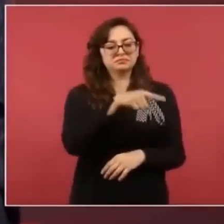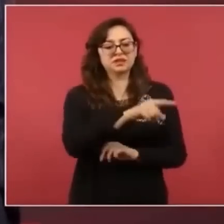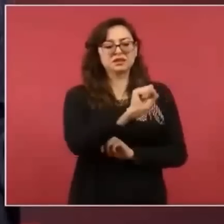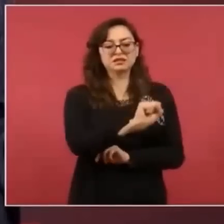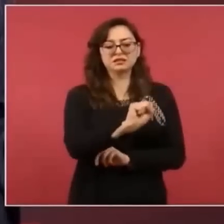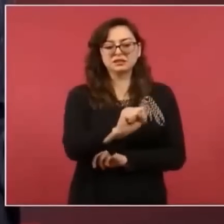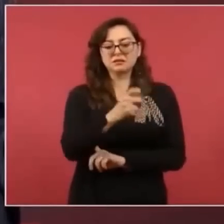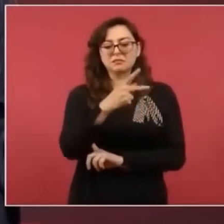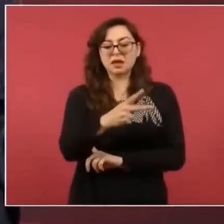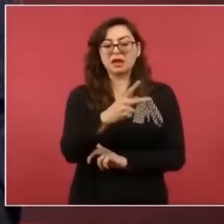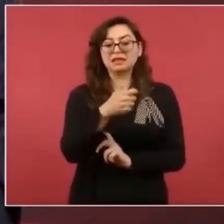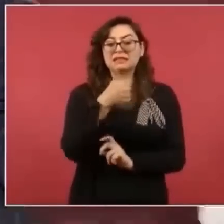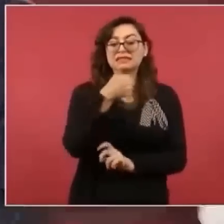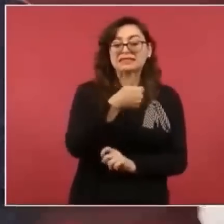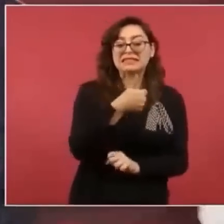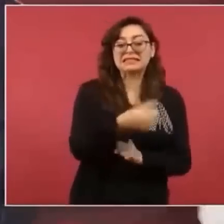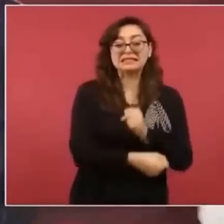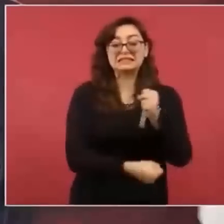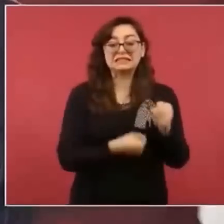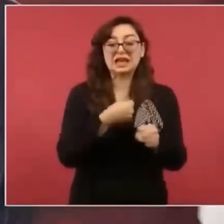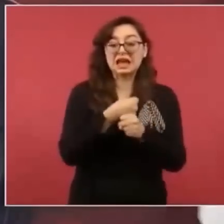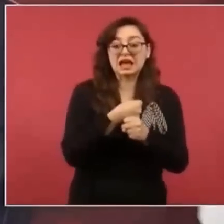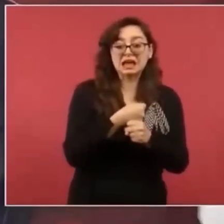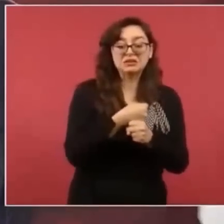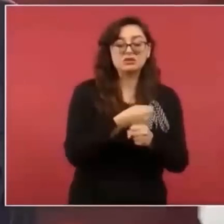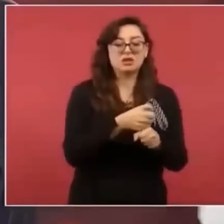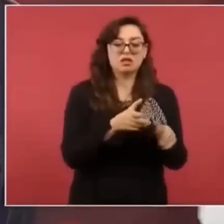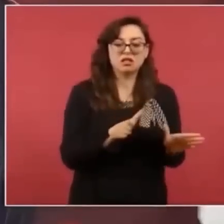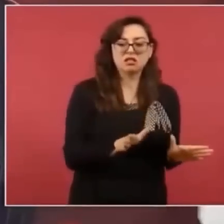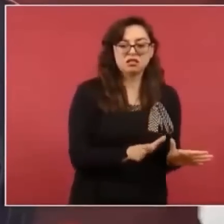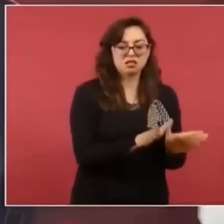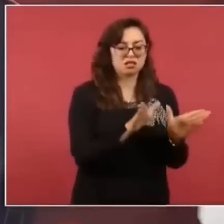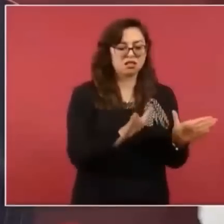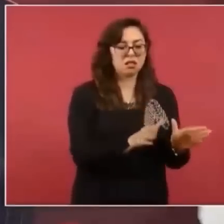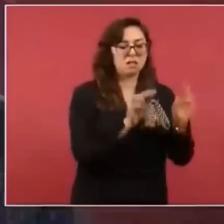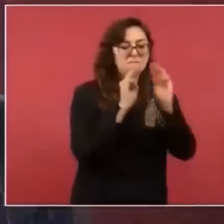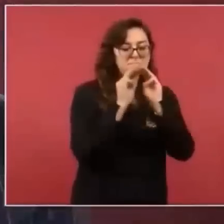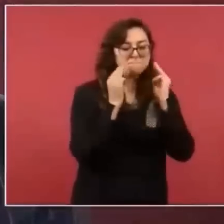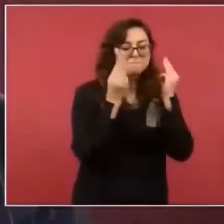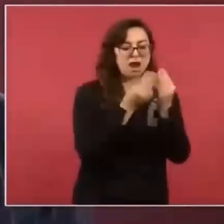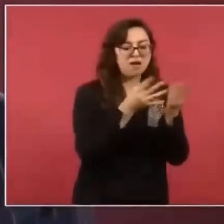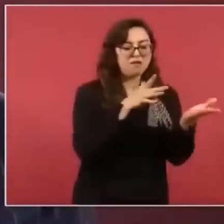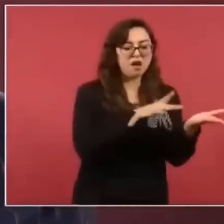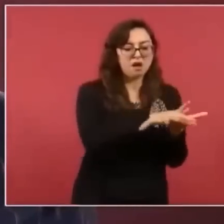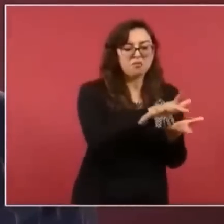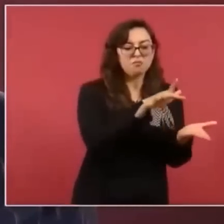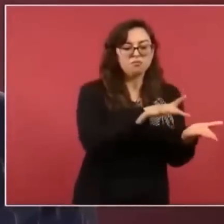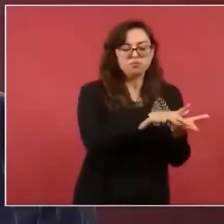tiempo y lo convirtió en su mano derecha.